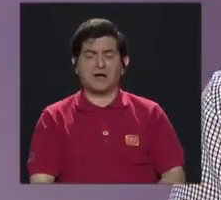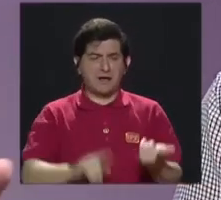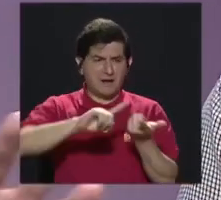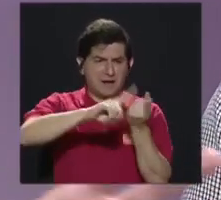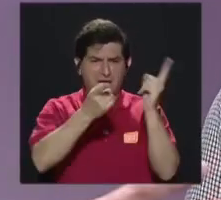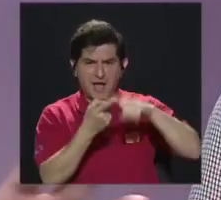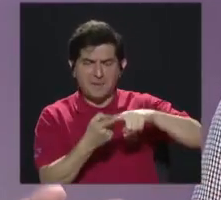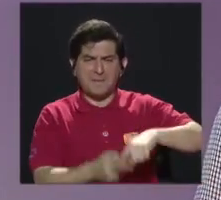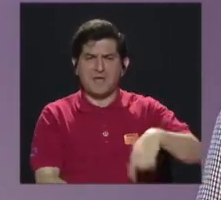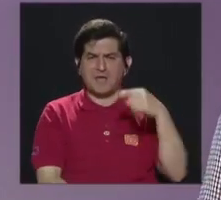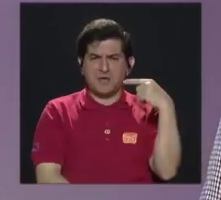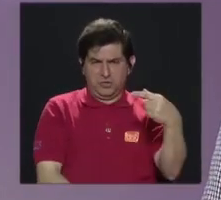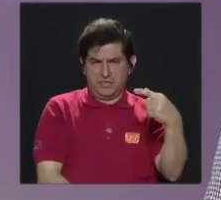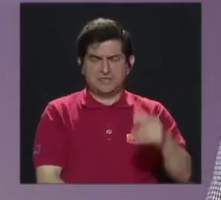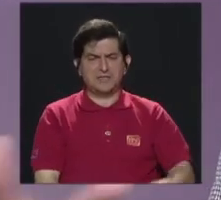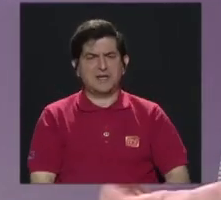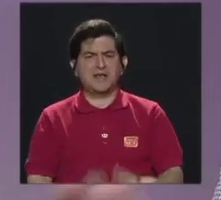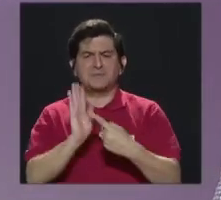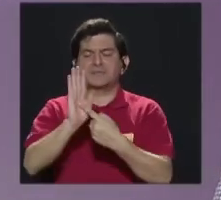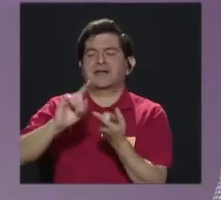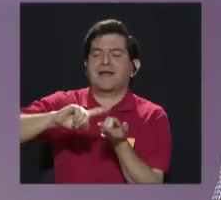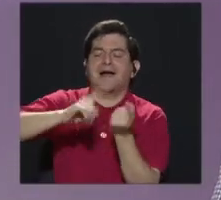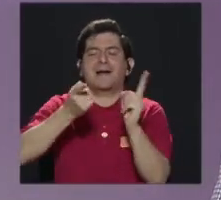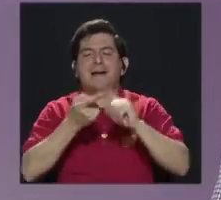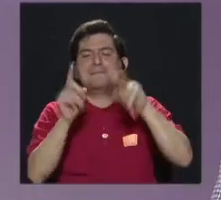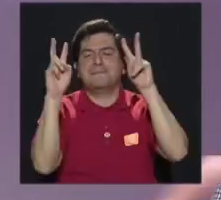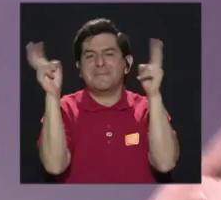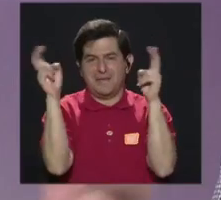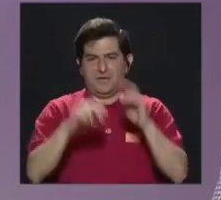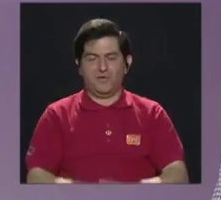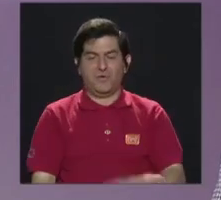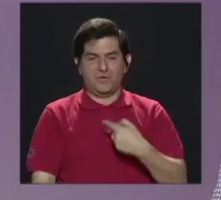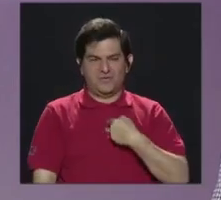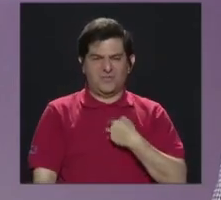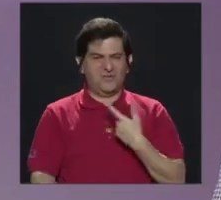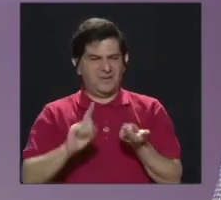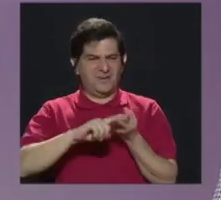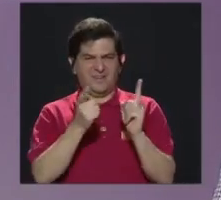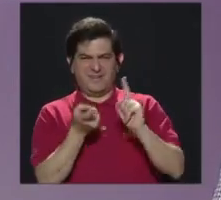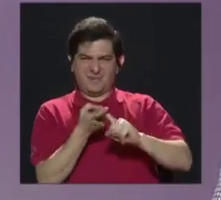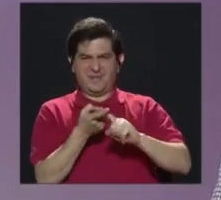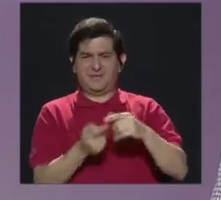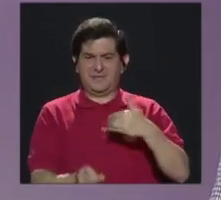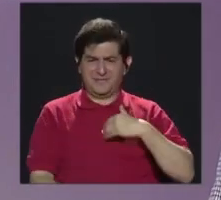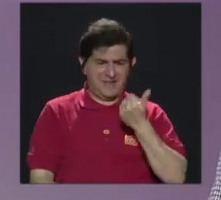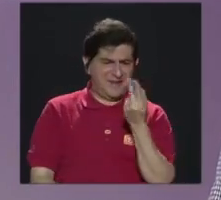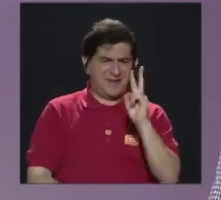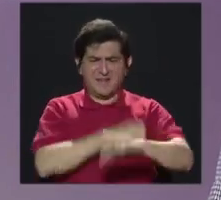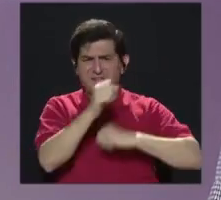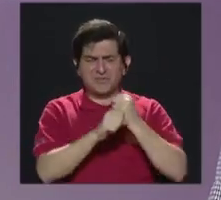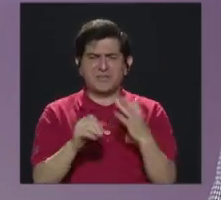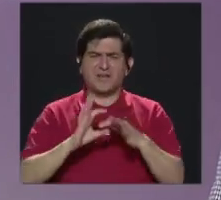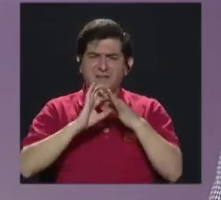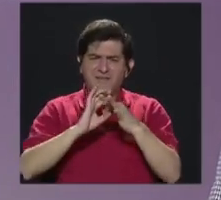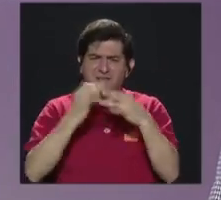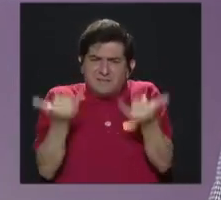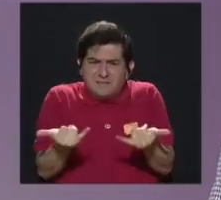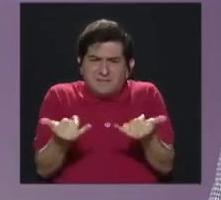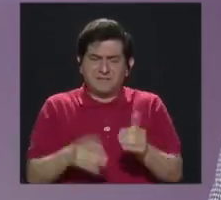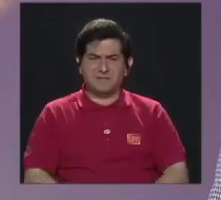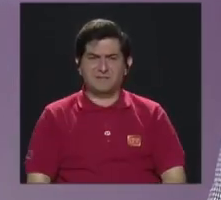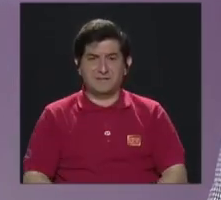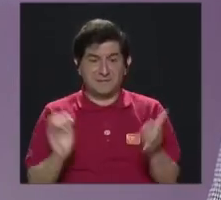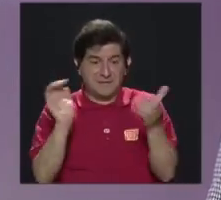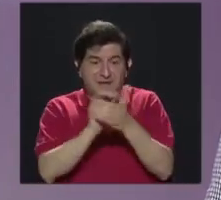de Gerald, yo qué sé, y me presentaban como el amigo de Gerald. Yo como que soy el amigo de Gerald, si tenemos 12 años de estar juntos, estamos